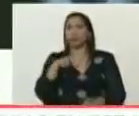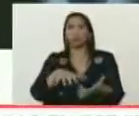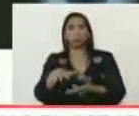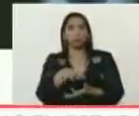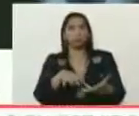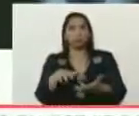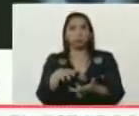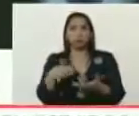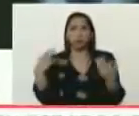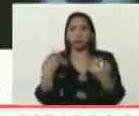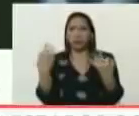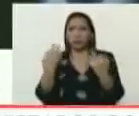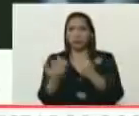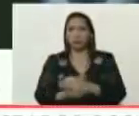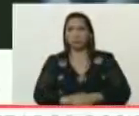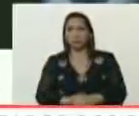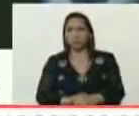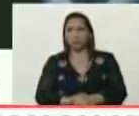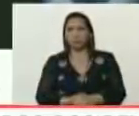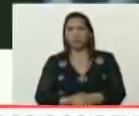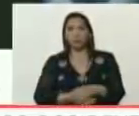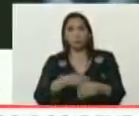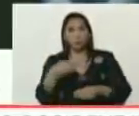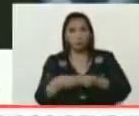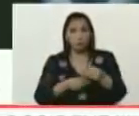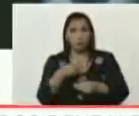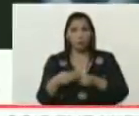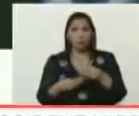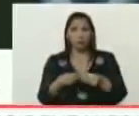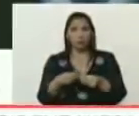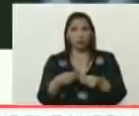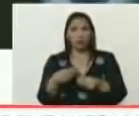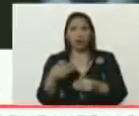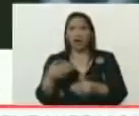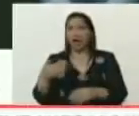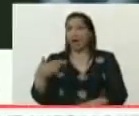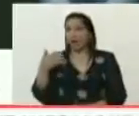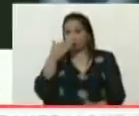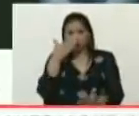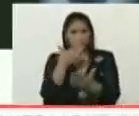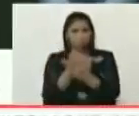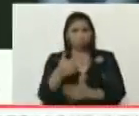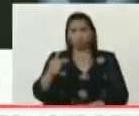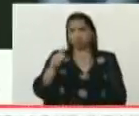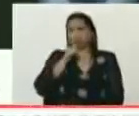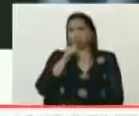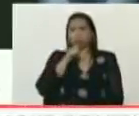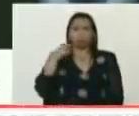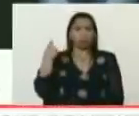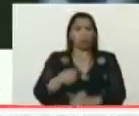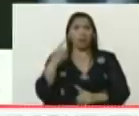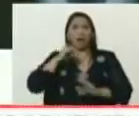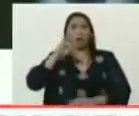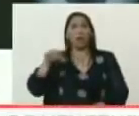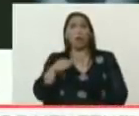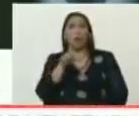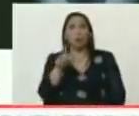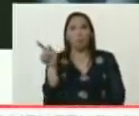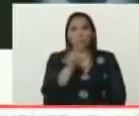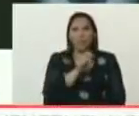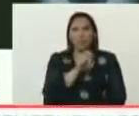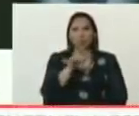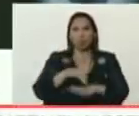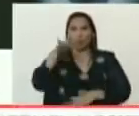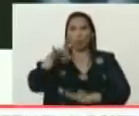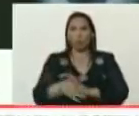ha sido. Y lo ha hecho ante quien tenga que hacerlo. En el mes de julio le